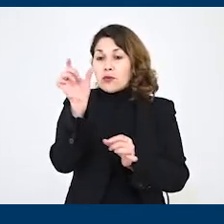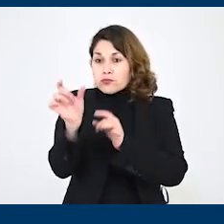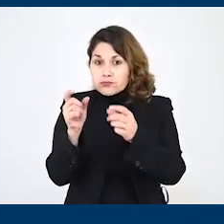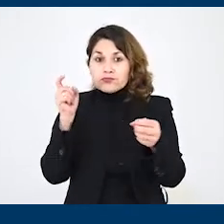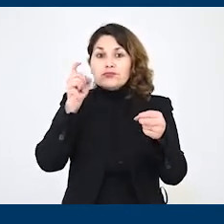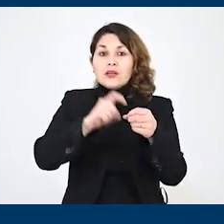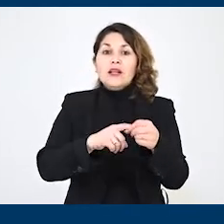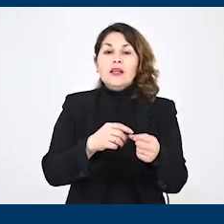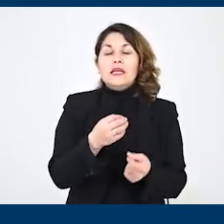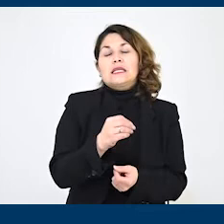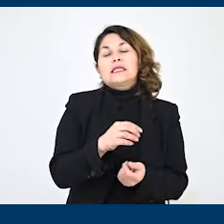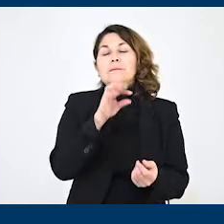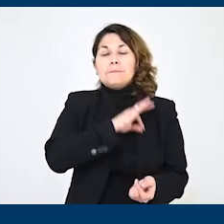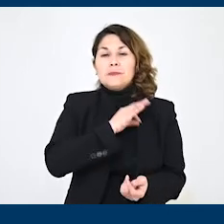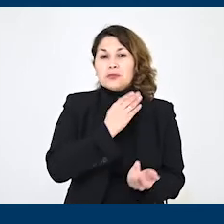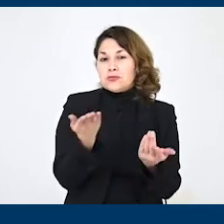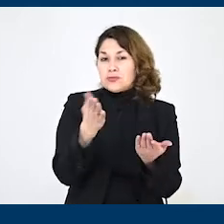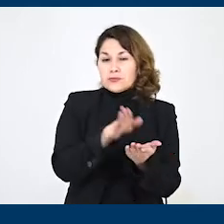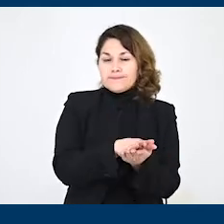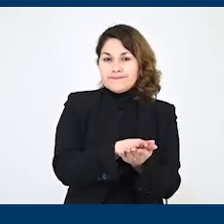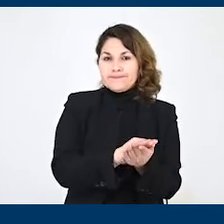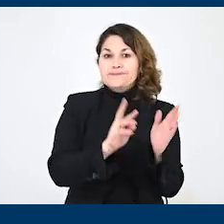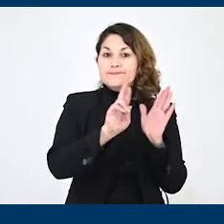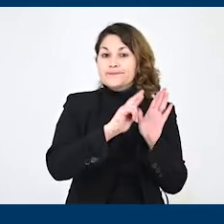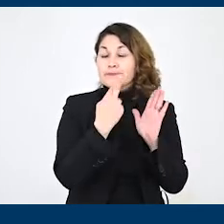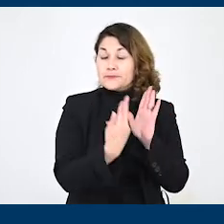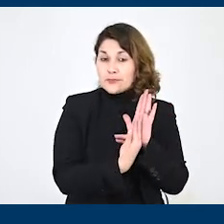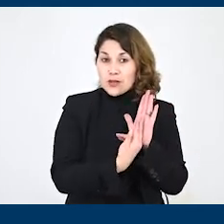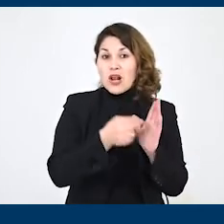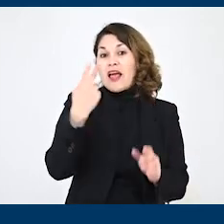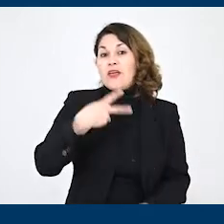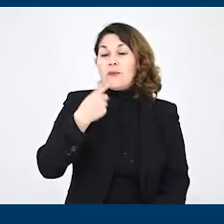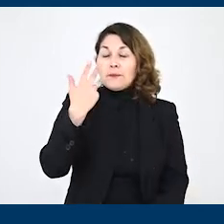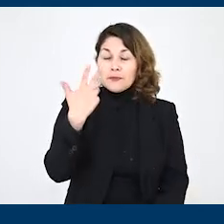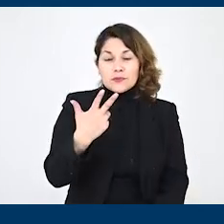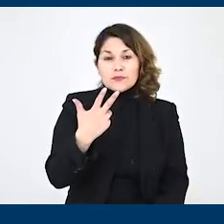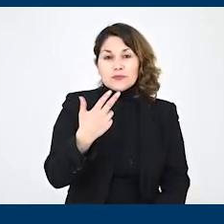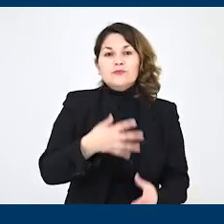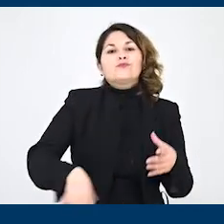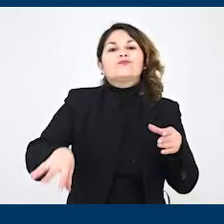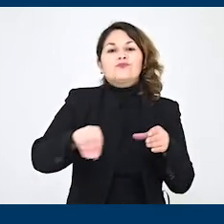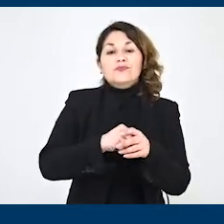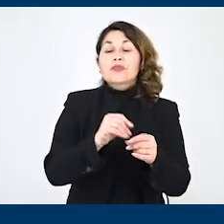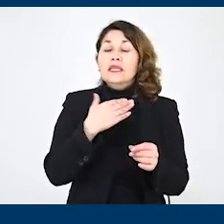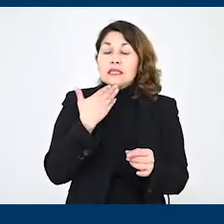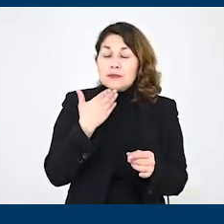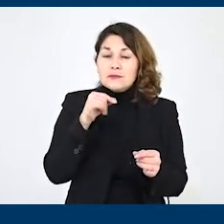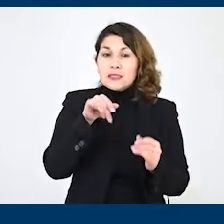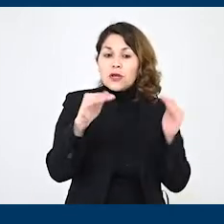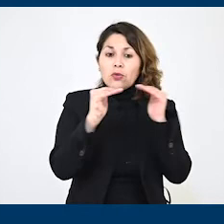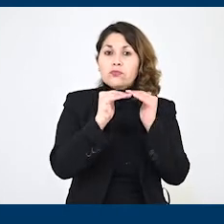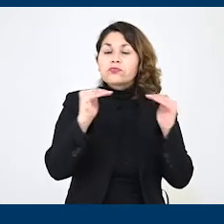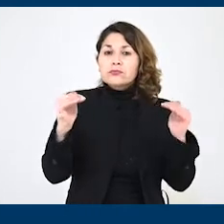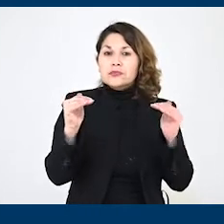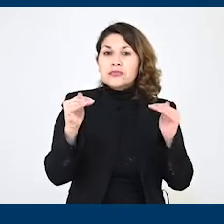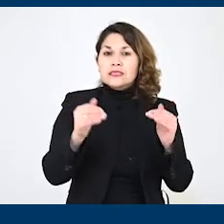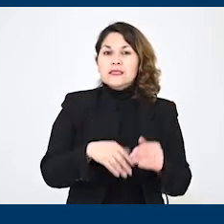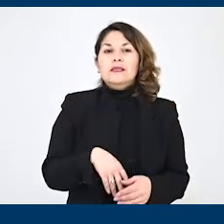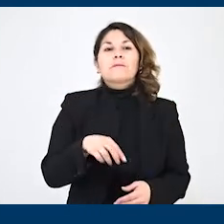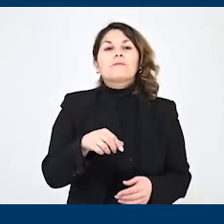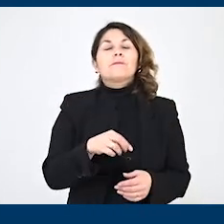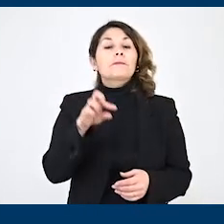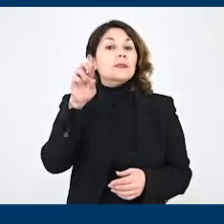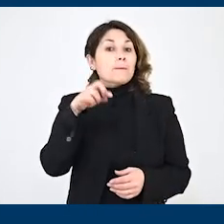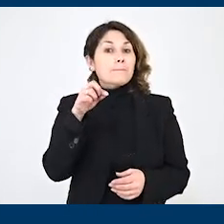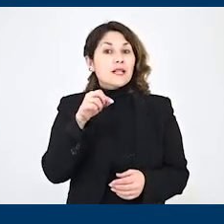La reforma previsional del 2008 incorpora como una medida de equidad a los padres de filiación no matrimonial y a los